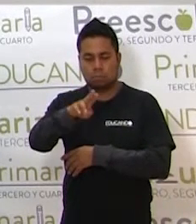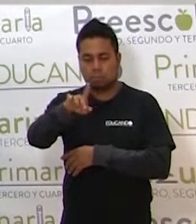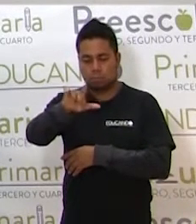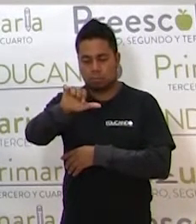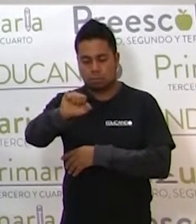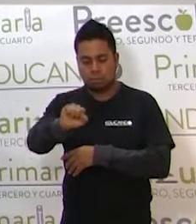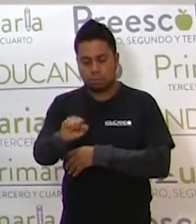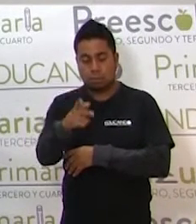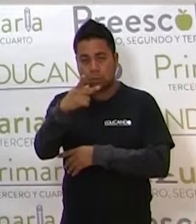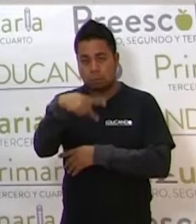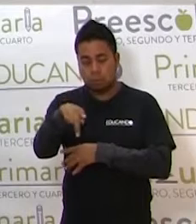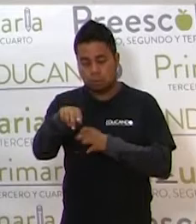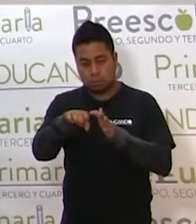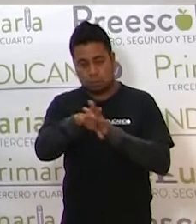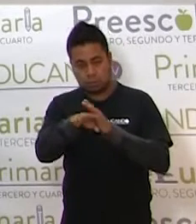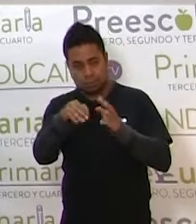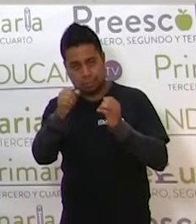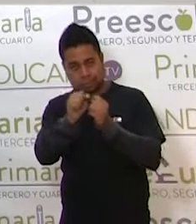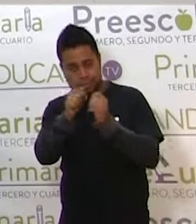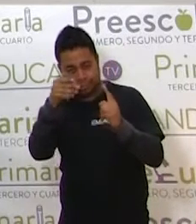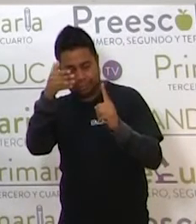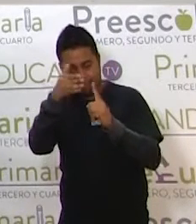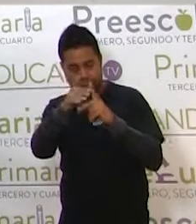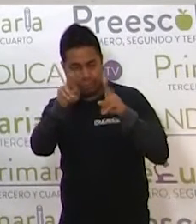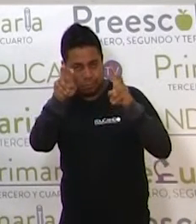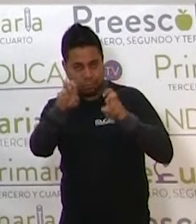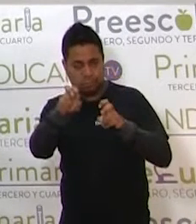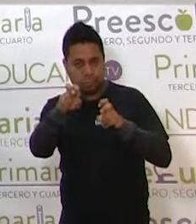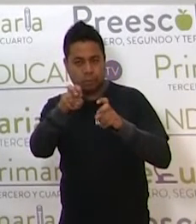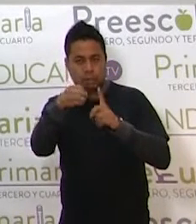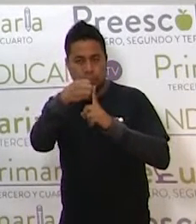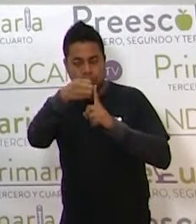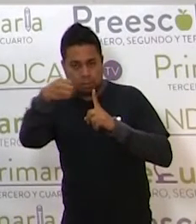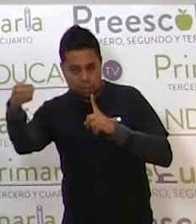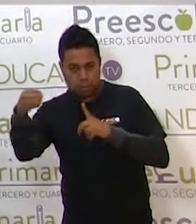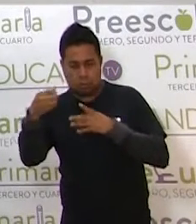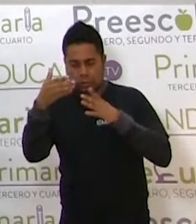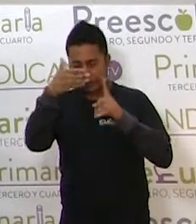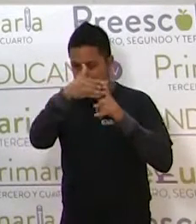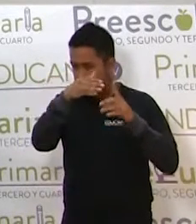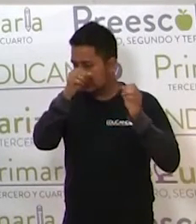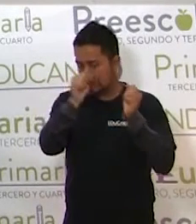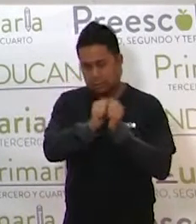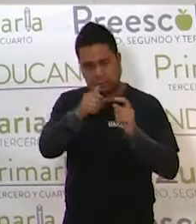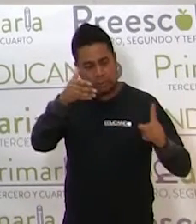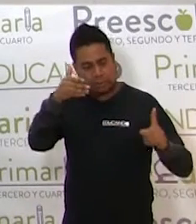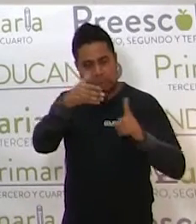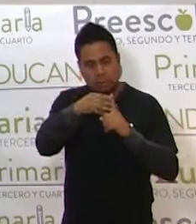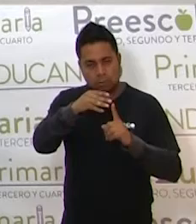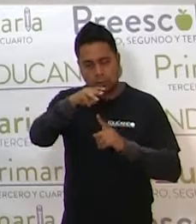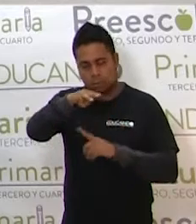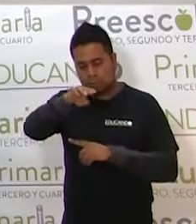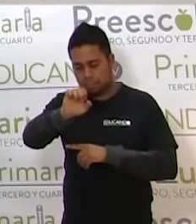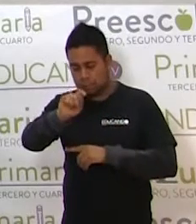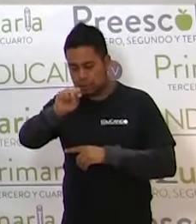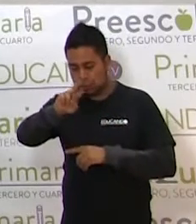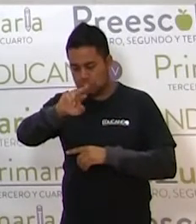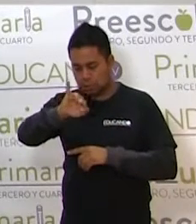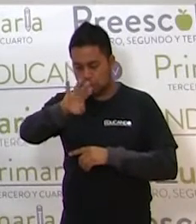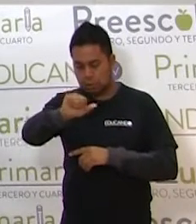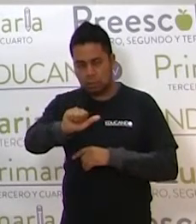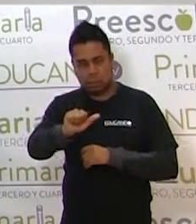versos y sobre todo en el tema de la métrica vamos a estar utilizando solamente estos tres bien ahora